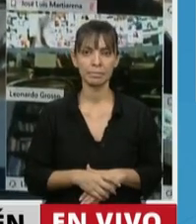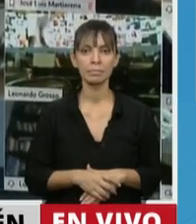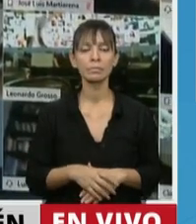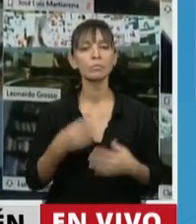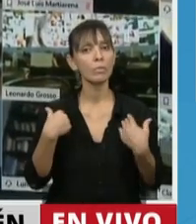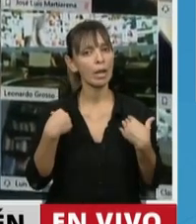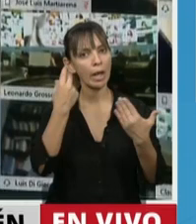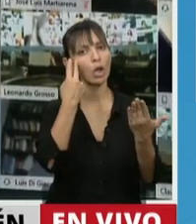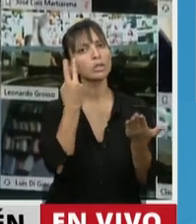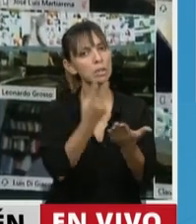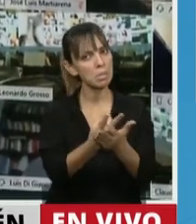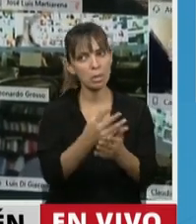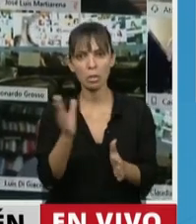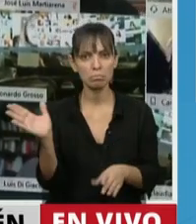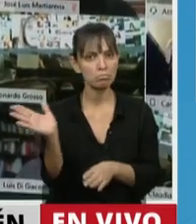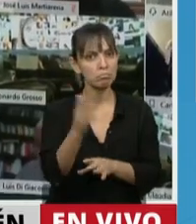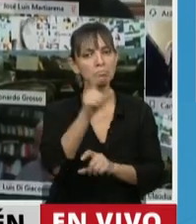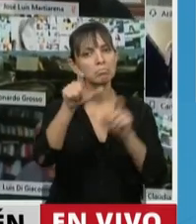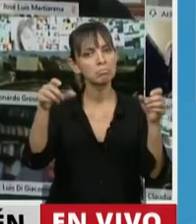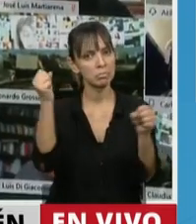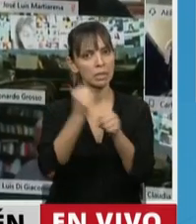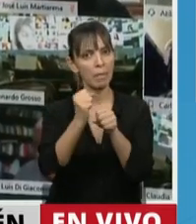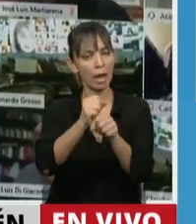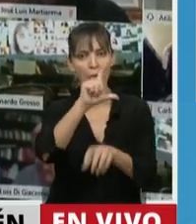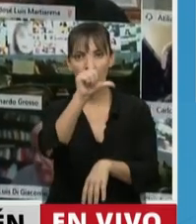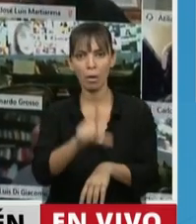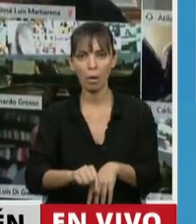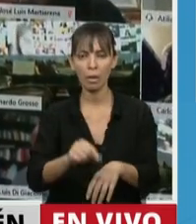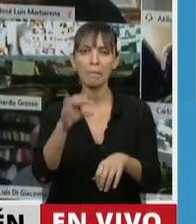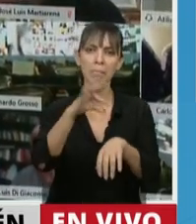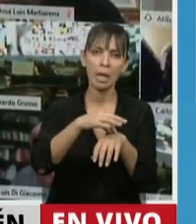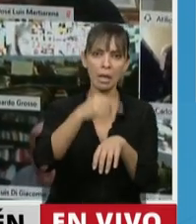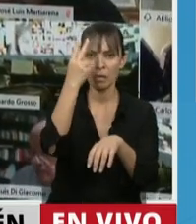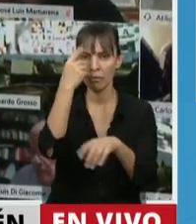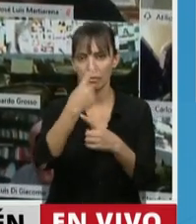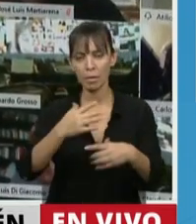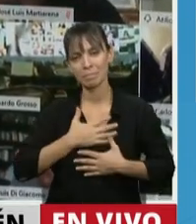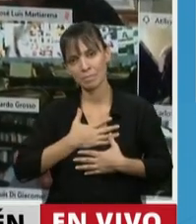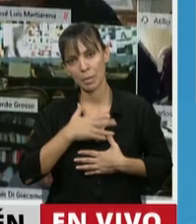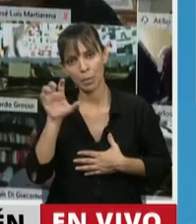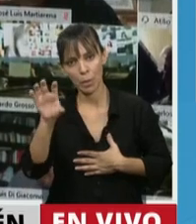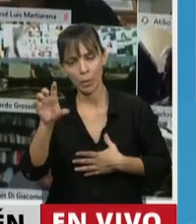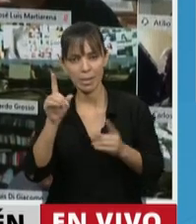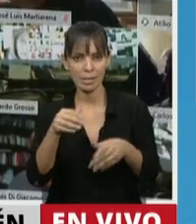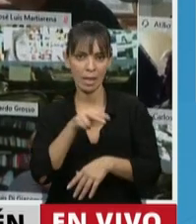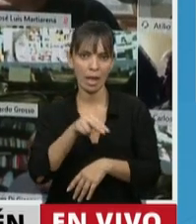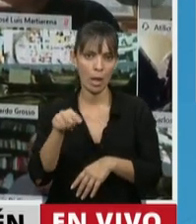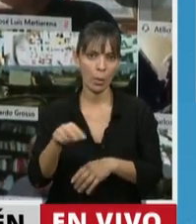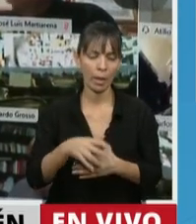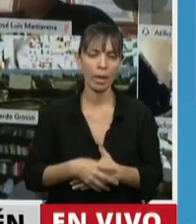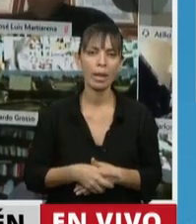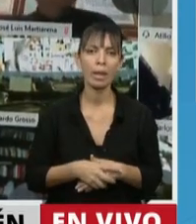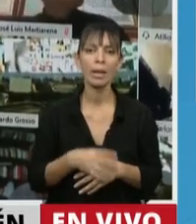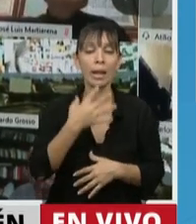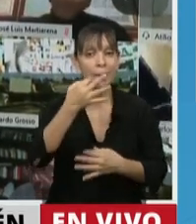mayor reconocimiento a todos los trabajadores del país, de la salud y de mi provincia, de Neuquén, de la que